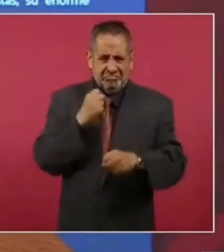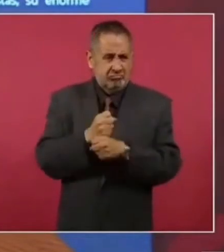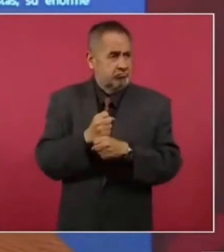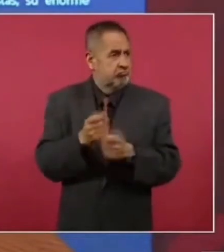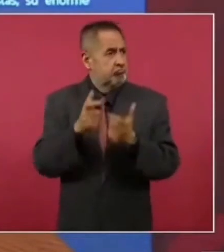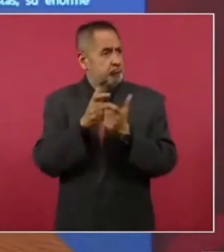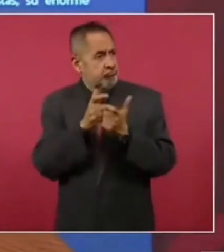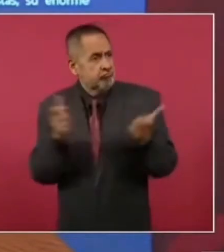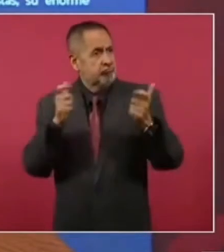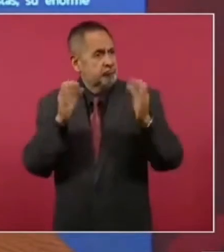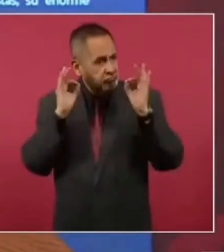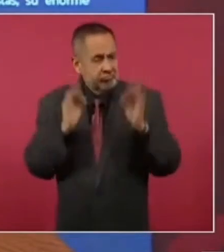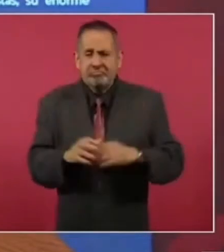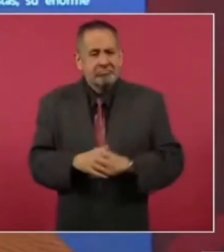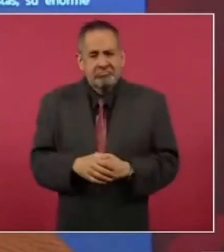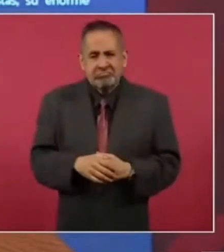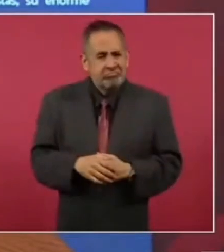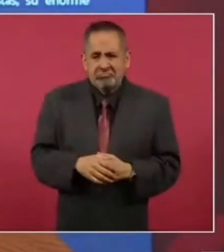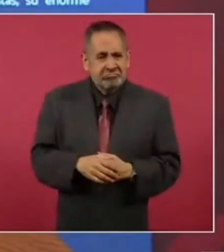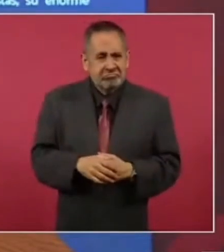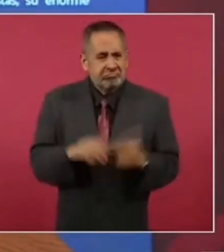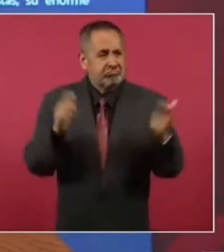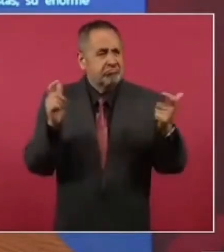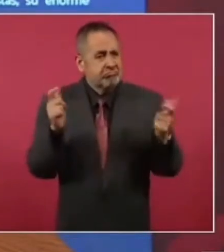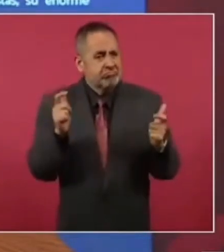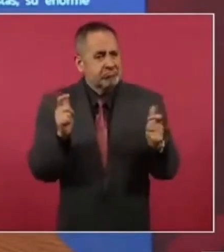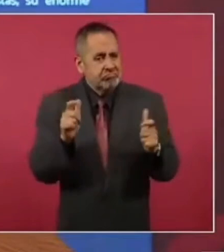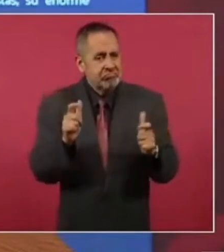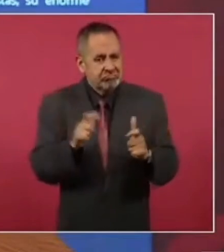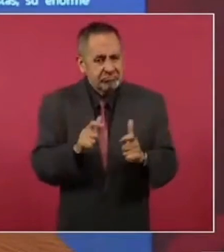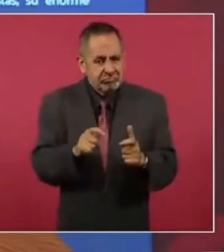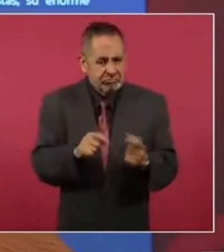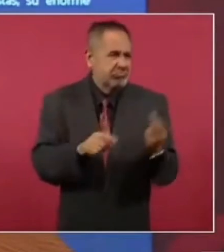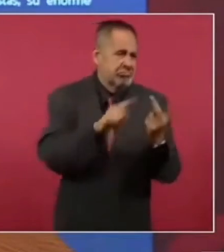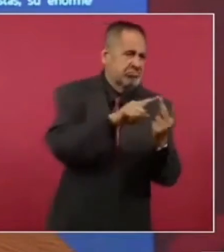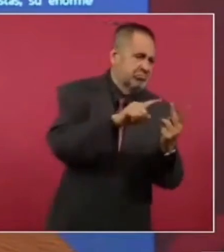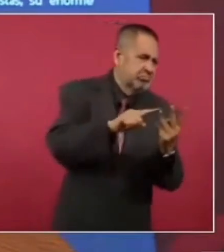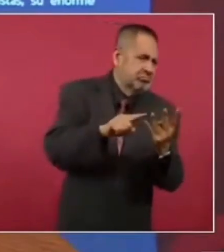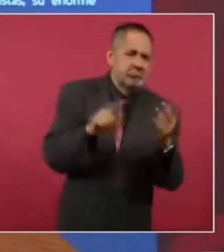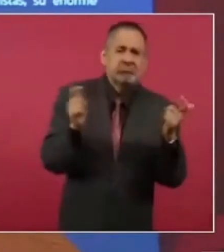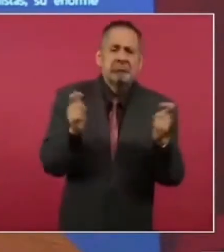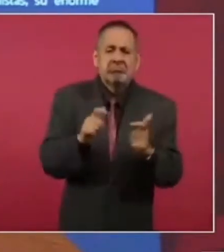en vez de crecer la población, ya no hablemos de otras cosas,